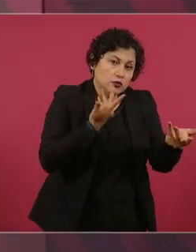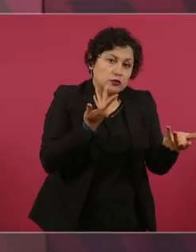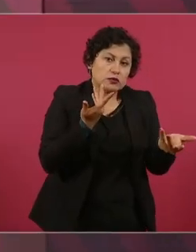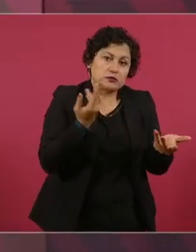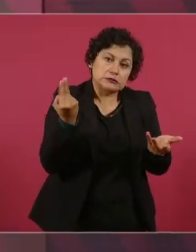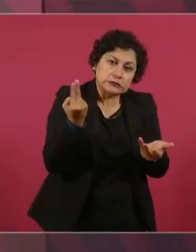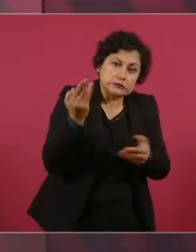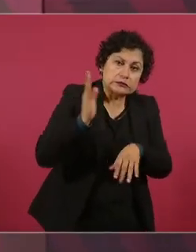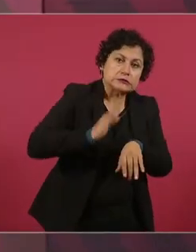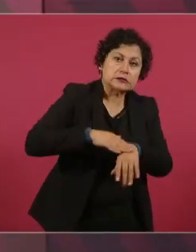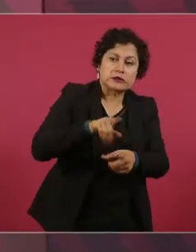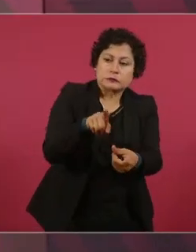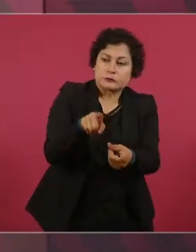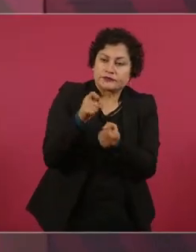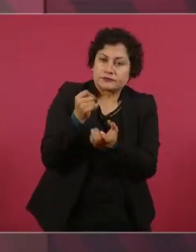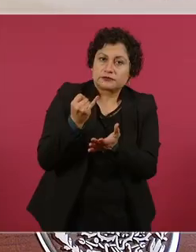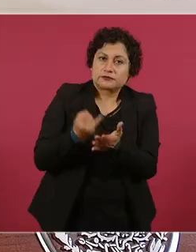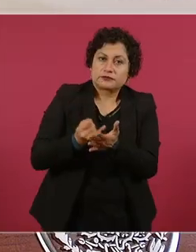gasolinazos,